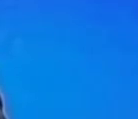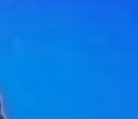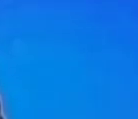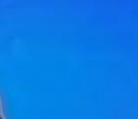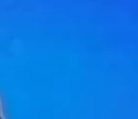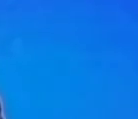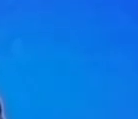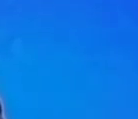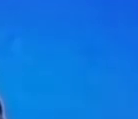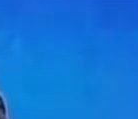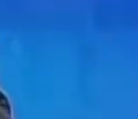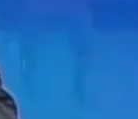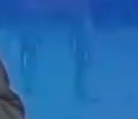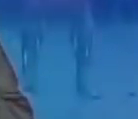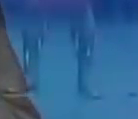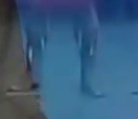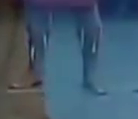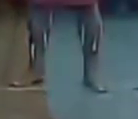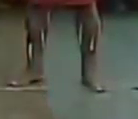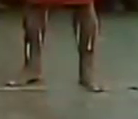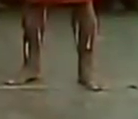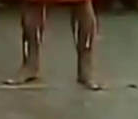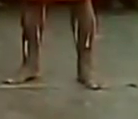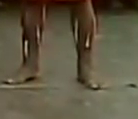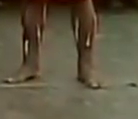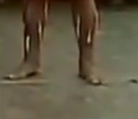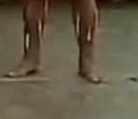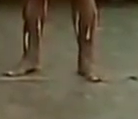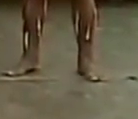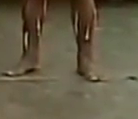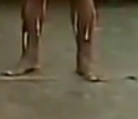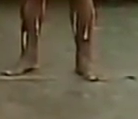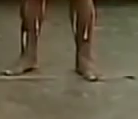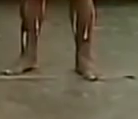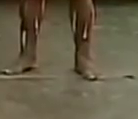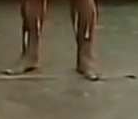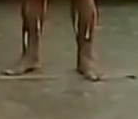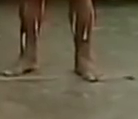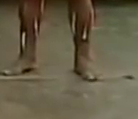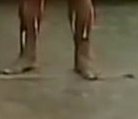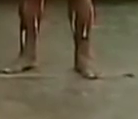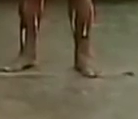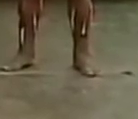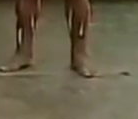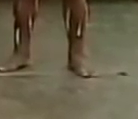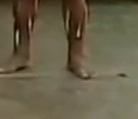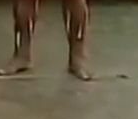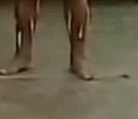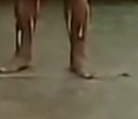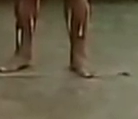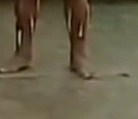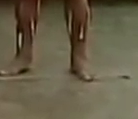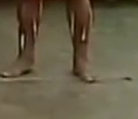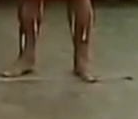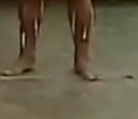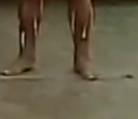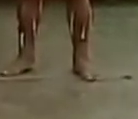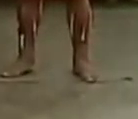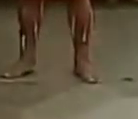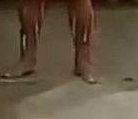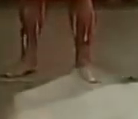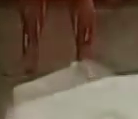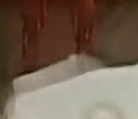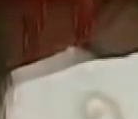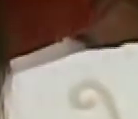esa oligarquía y para que se desaten todas esas malas energías que tiene ese imperio. Para todos y para todo mi pueblo indígena y para